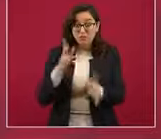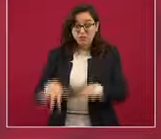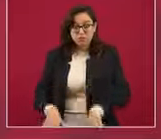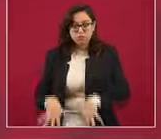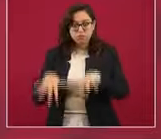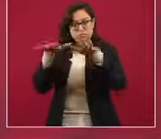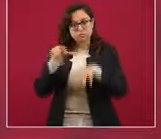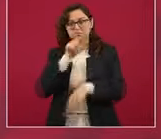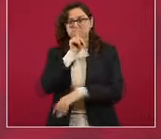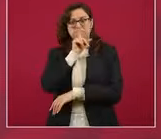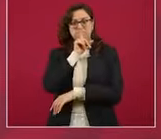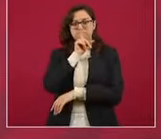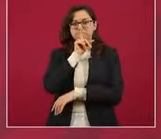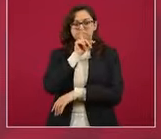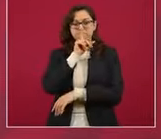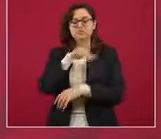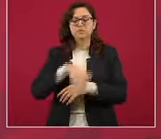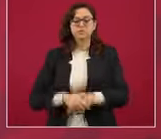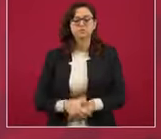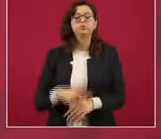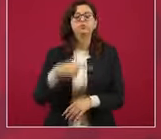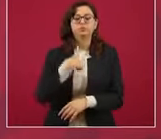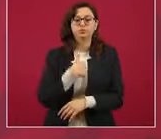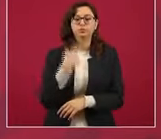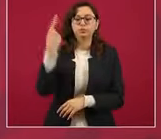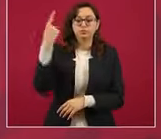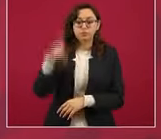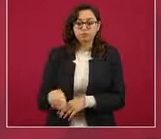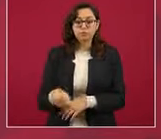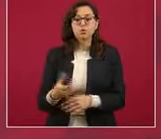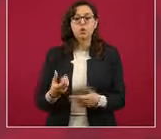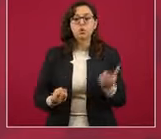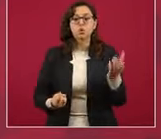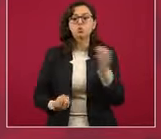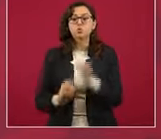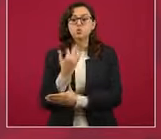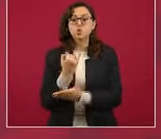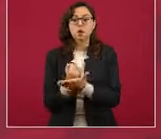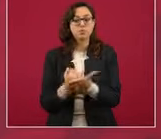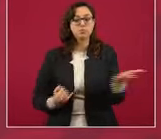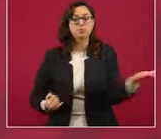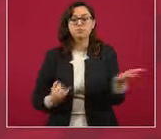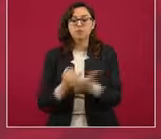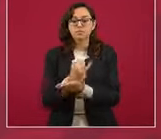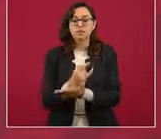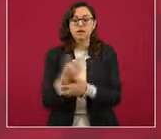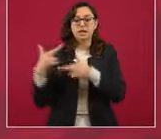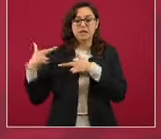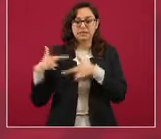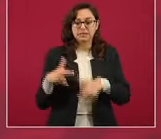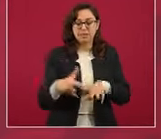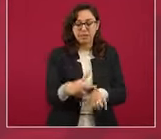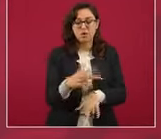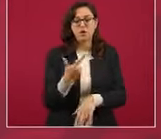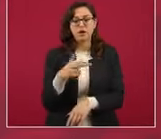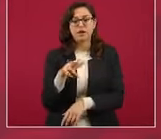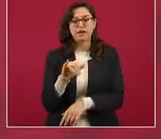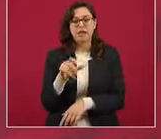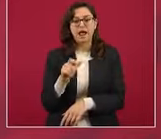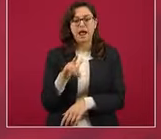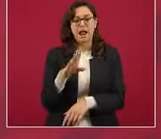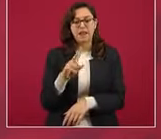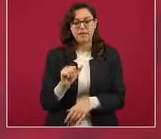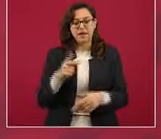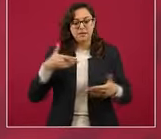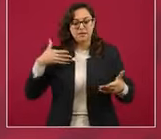dar a conocer el nuevo decreto para el control de las presas del río Grijalva, con el mismo fin de